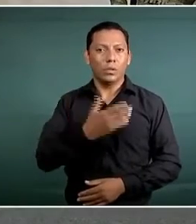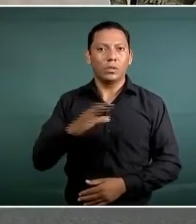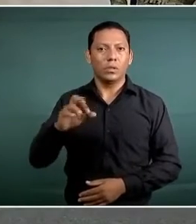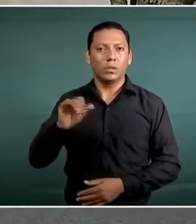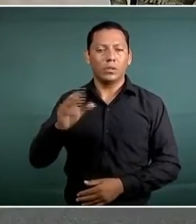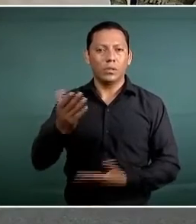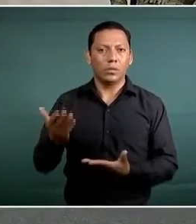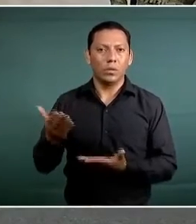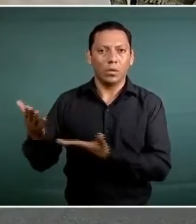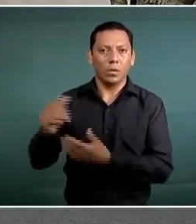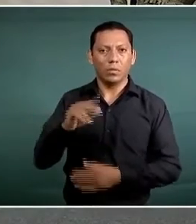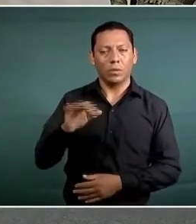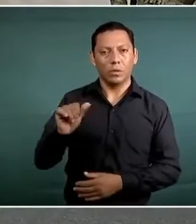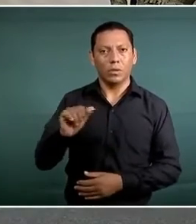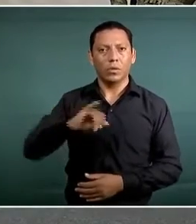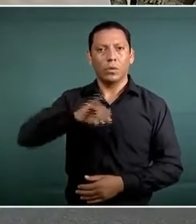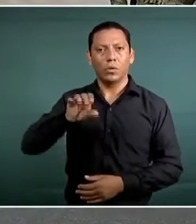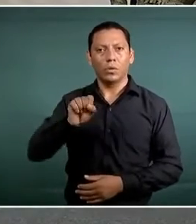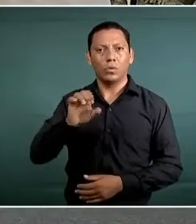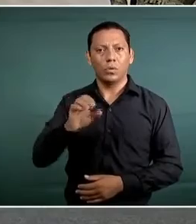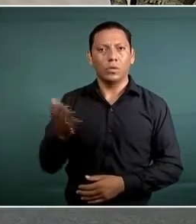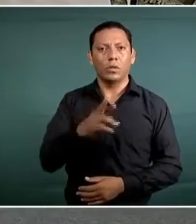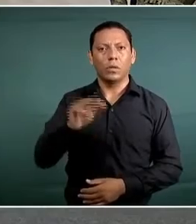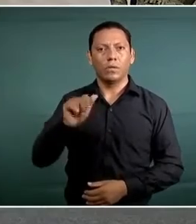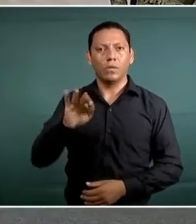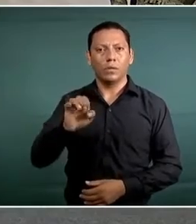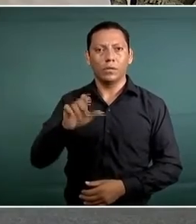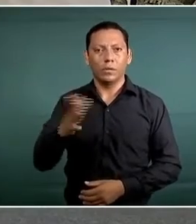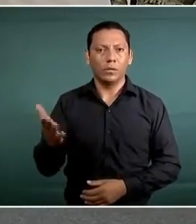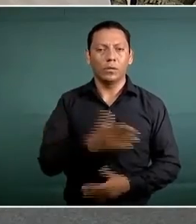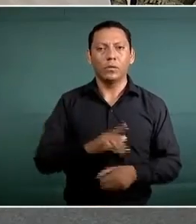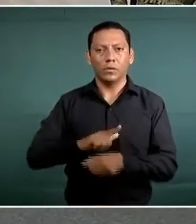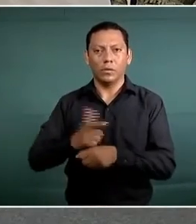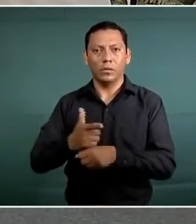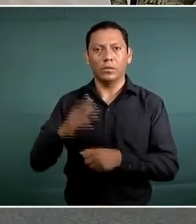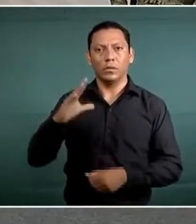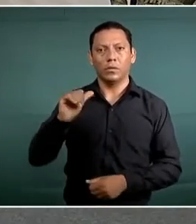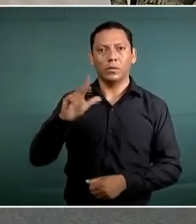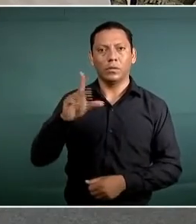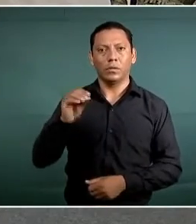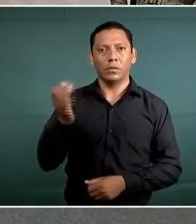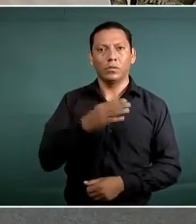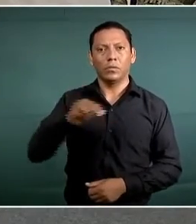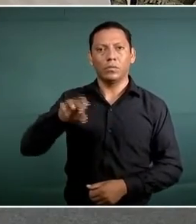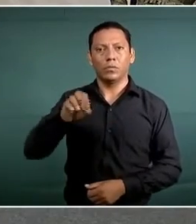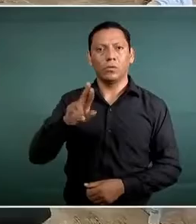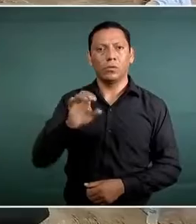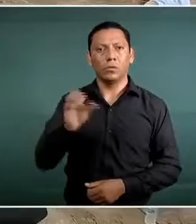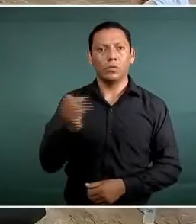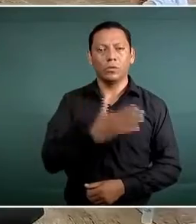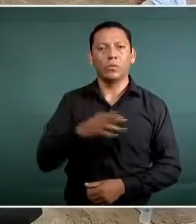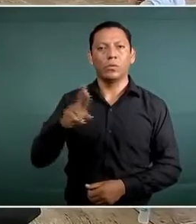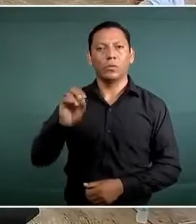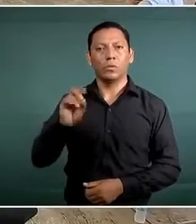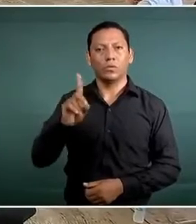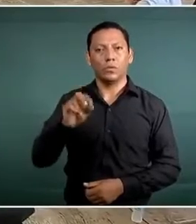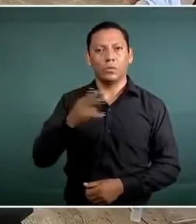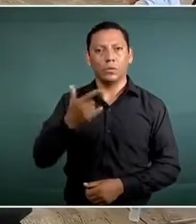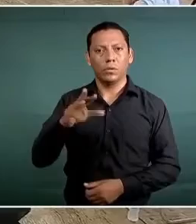al almirante José Rafael Ojeda Durán, al licenciado Carlos Morelos Rodríguez,